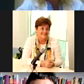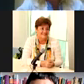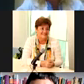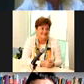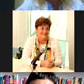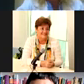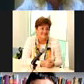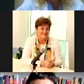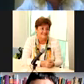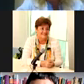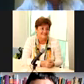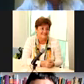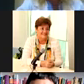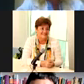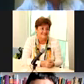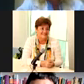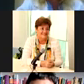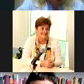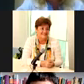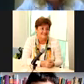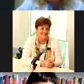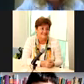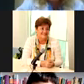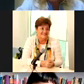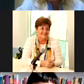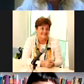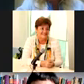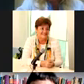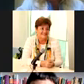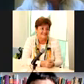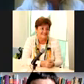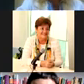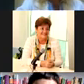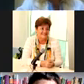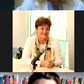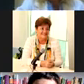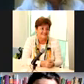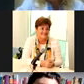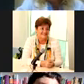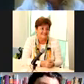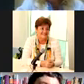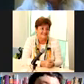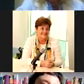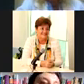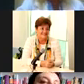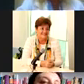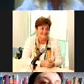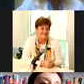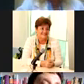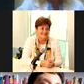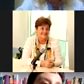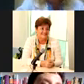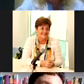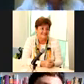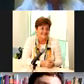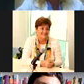que son similares, como puede ser, como hemos escuchado hace poquito en otro Foro LAC, el embarazo adolescente,